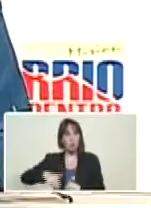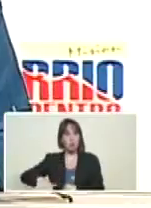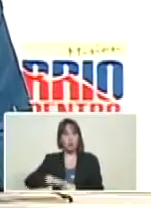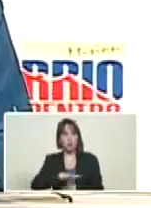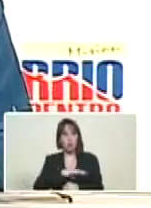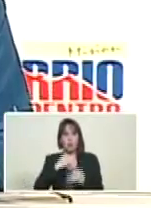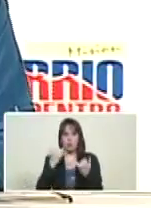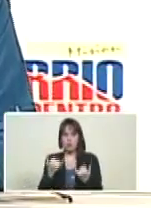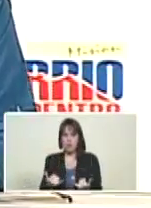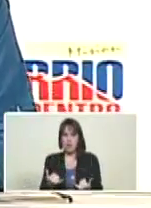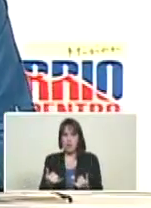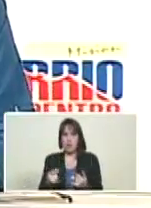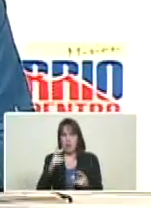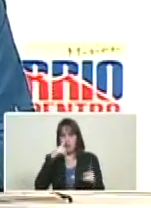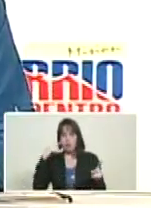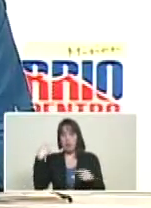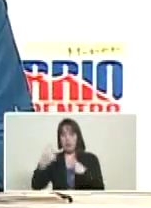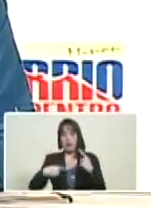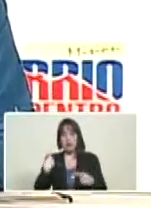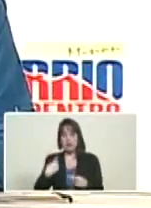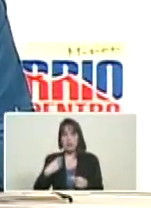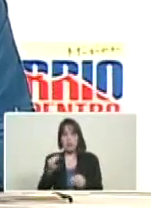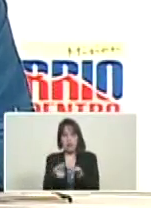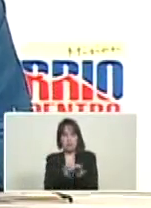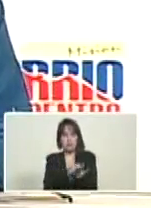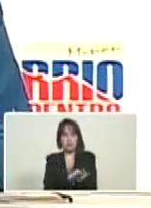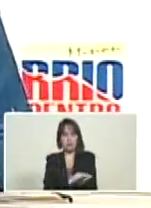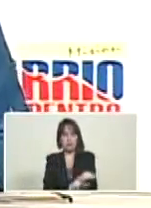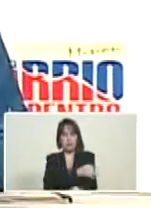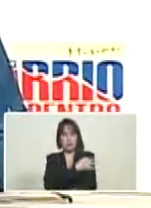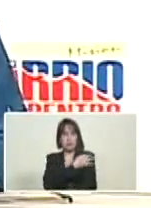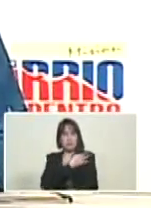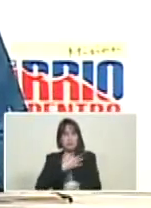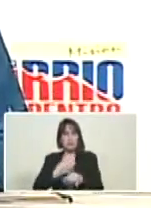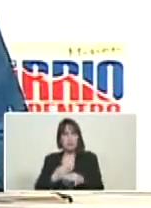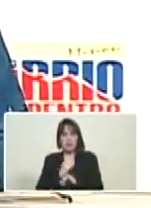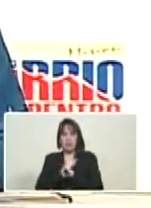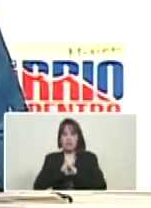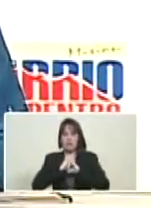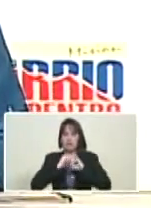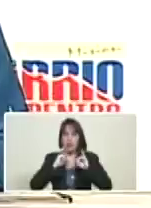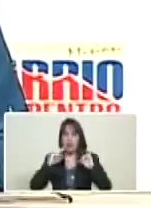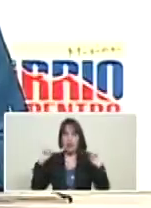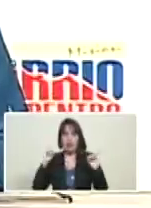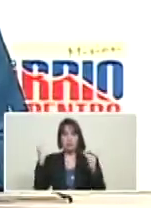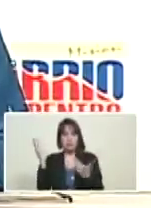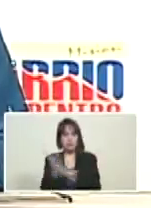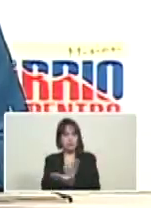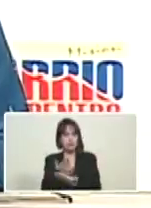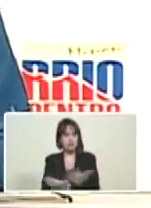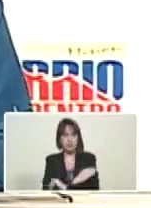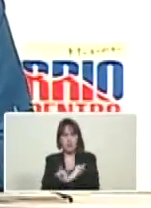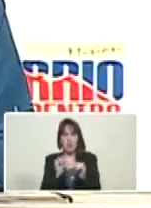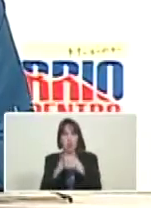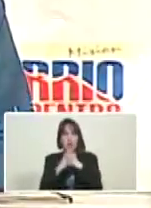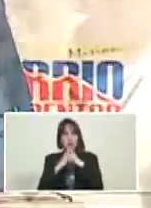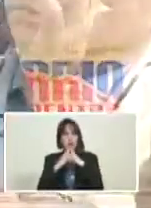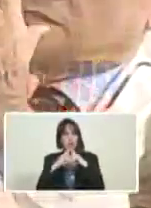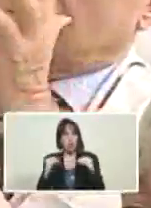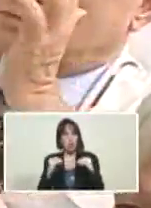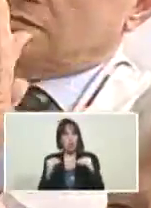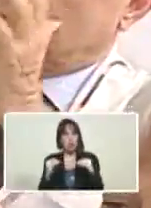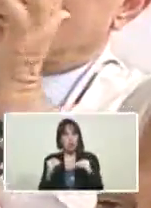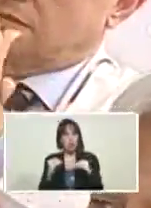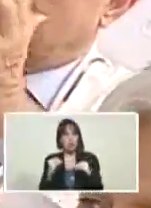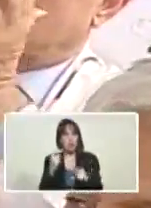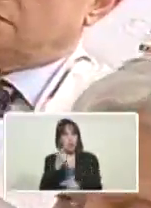las amenazas que había con el tema del sarampión van disipándose y se van a eliminar absolutamente como